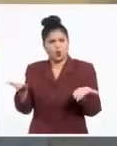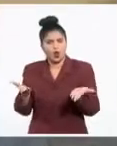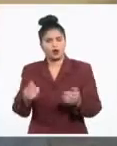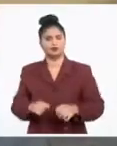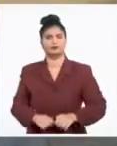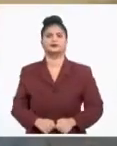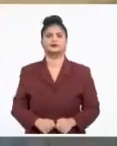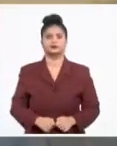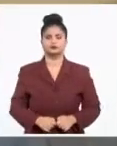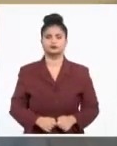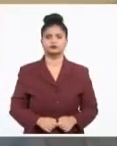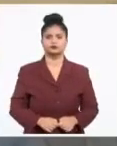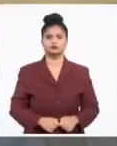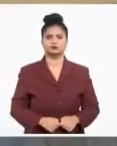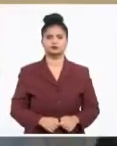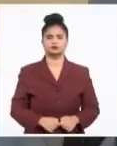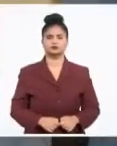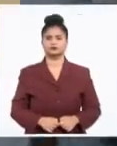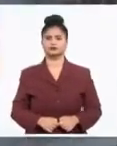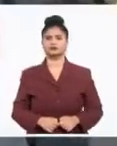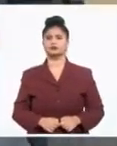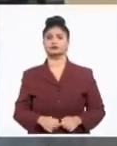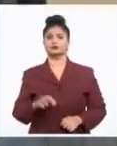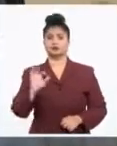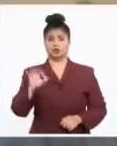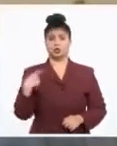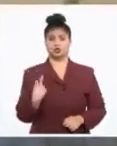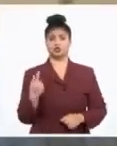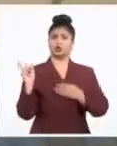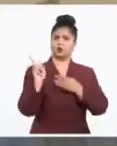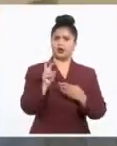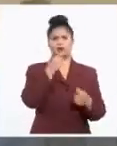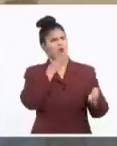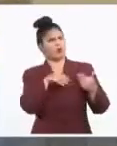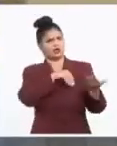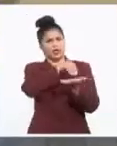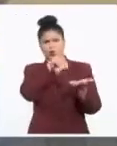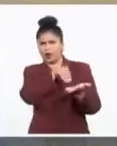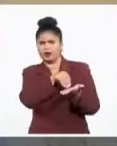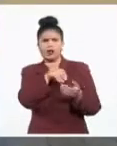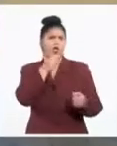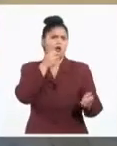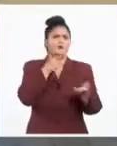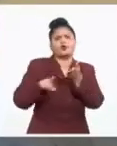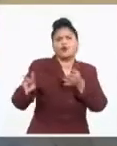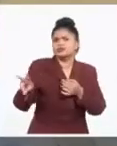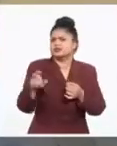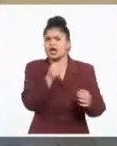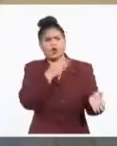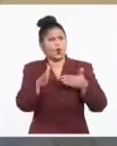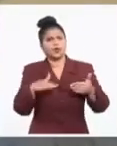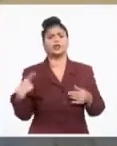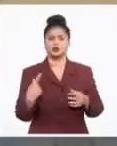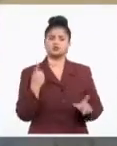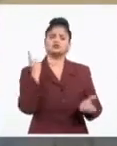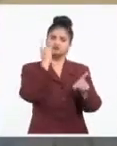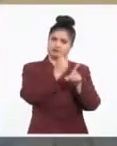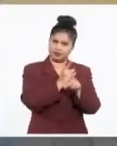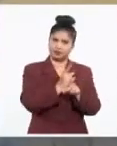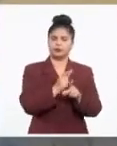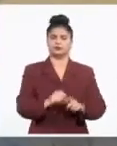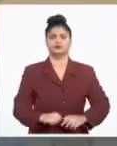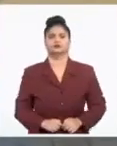en los tres. Lo que sí no vamos es a variar el line-up, vamos a poner a quien esté rindiendo, sea la provincia que sea, eso está bien claro con ellos, no vamos a ser